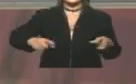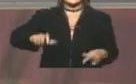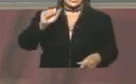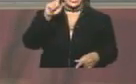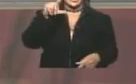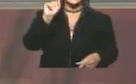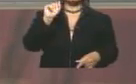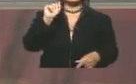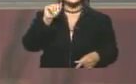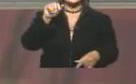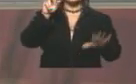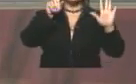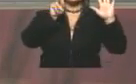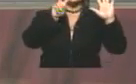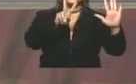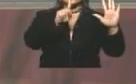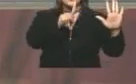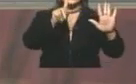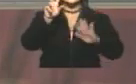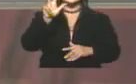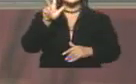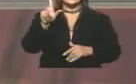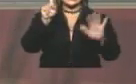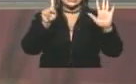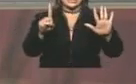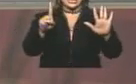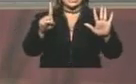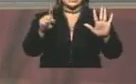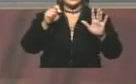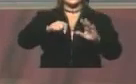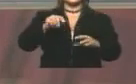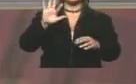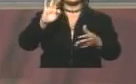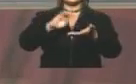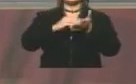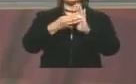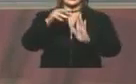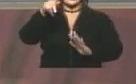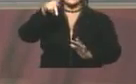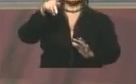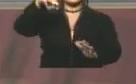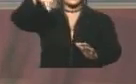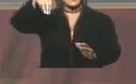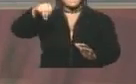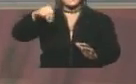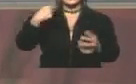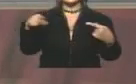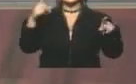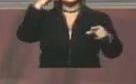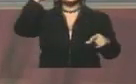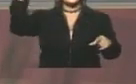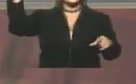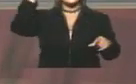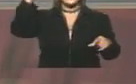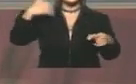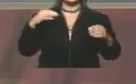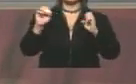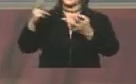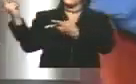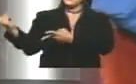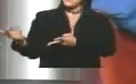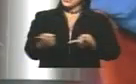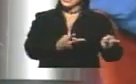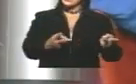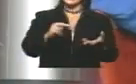Alba Ciudad 96.3 FM, y se declara como utópico y soñador. Bueno, con esta declaración te doy la bienvenida,